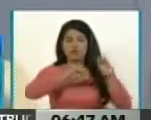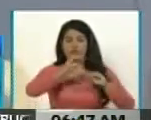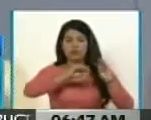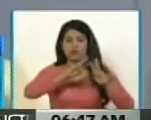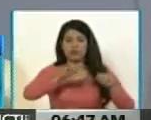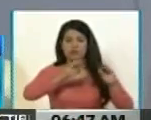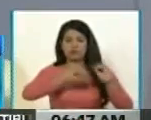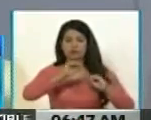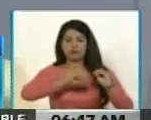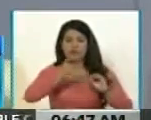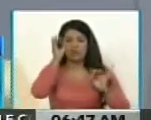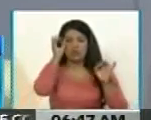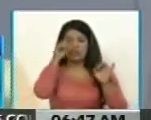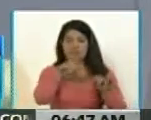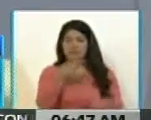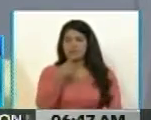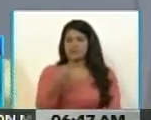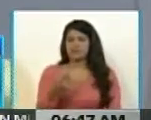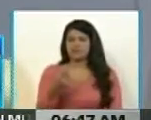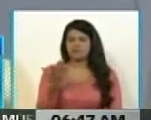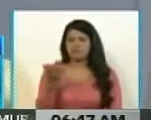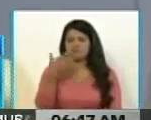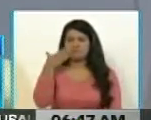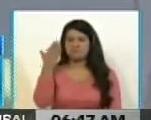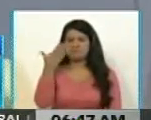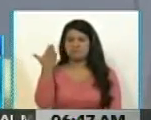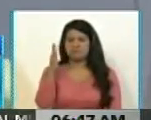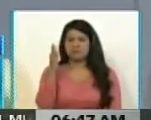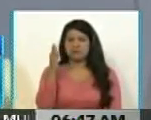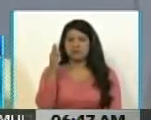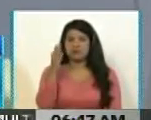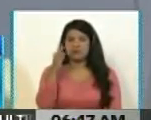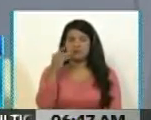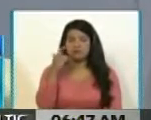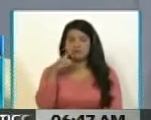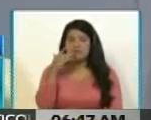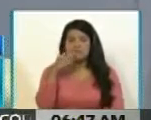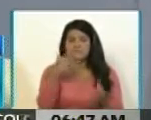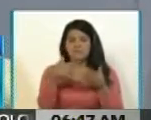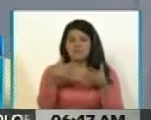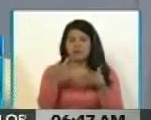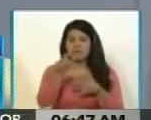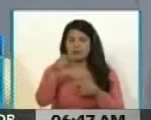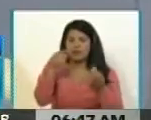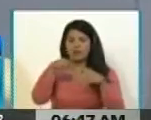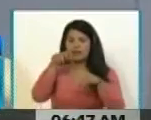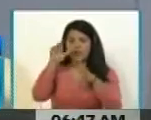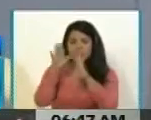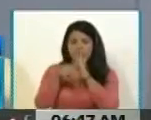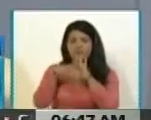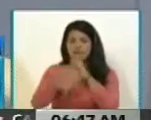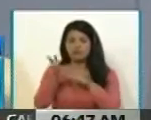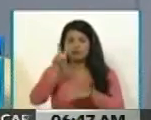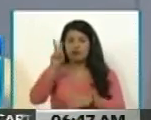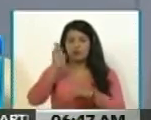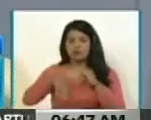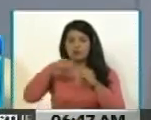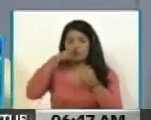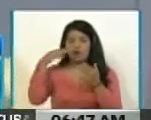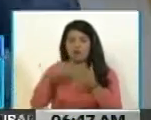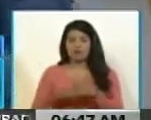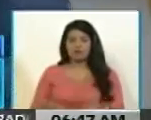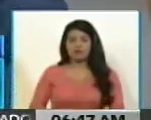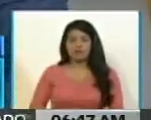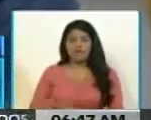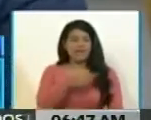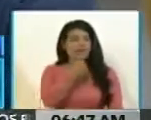fabrica cifras, hablaba de no sé cuántos miles de intentos de saqueos en el país durante el año. Casi que